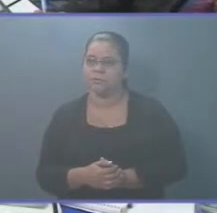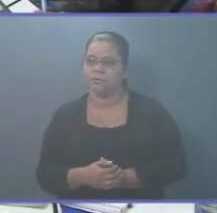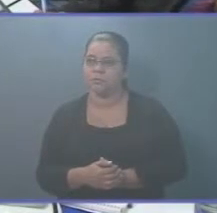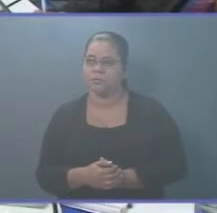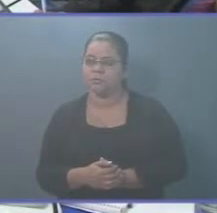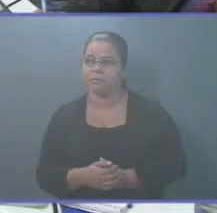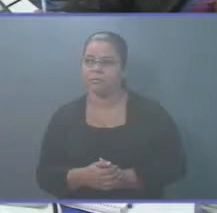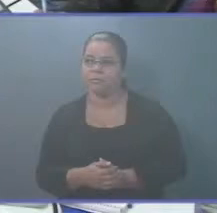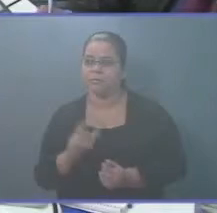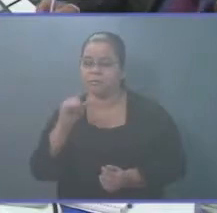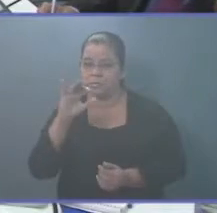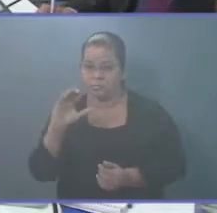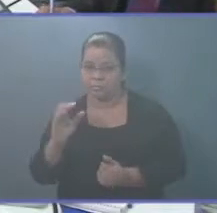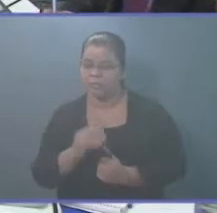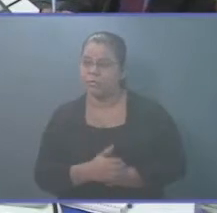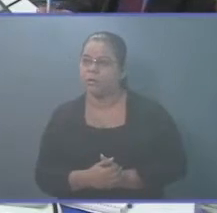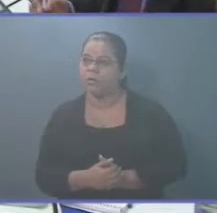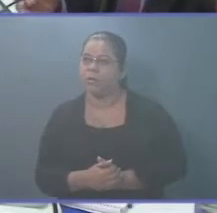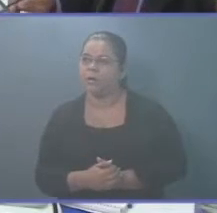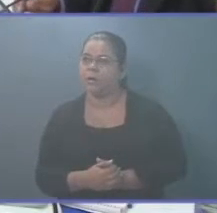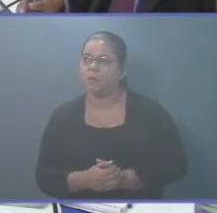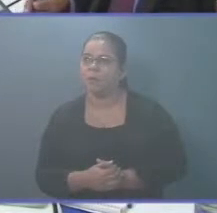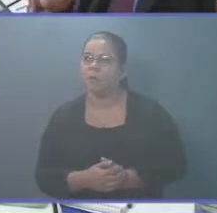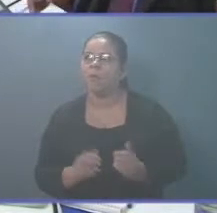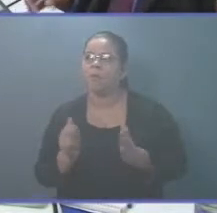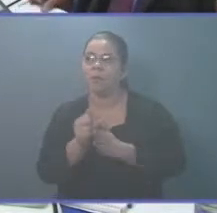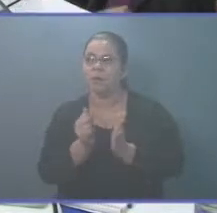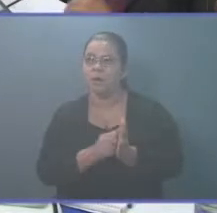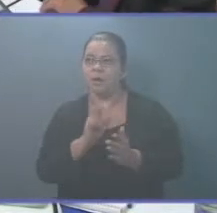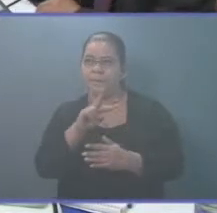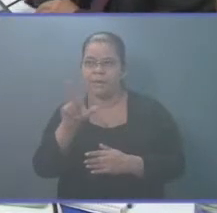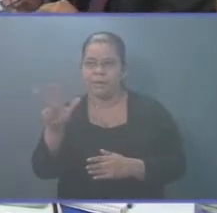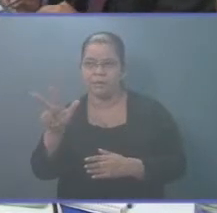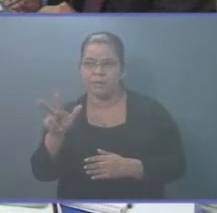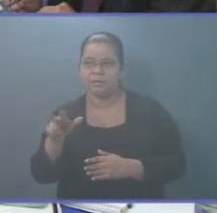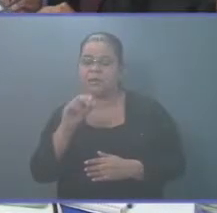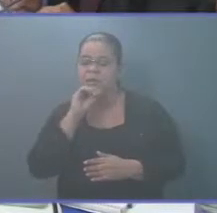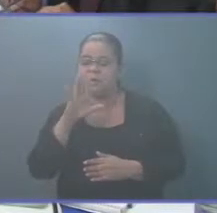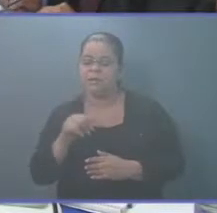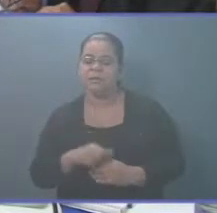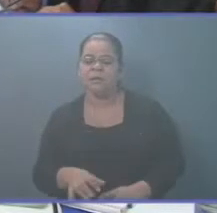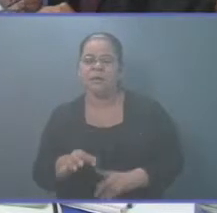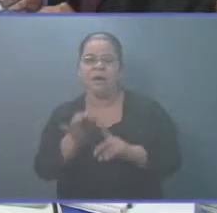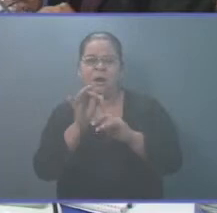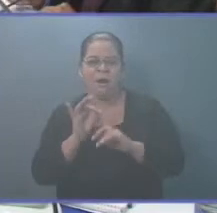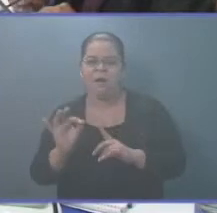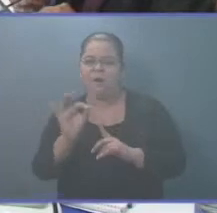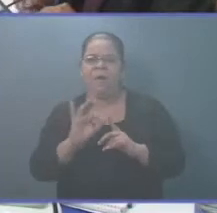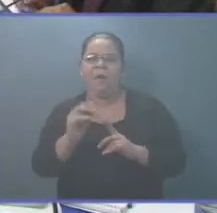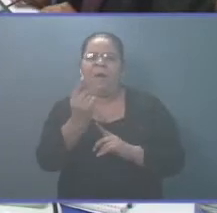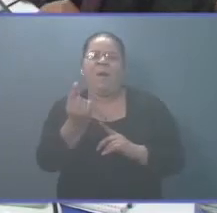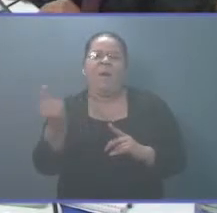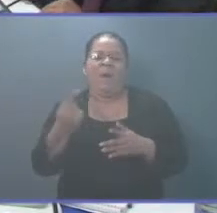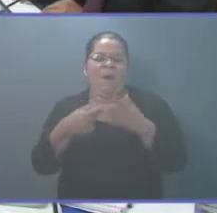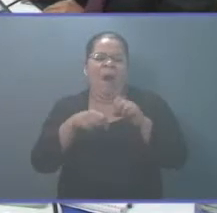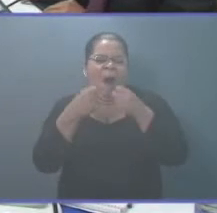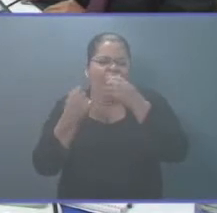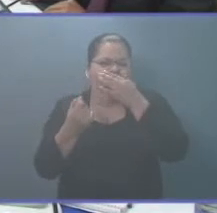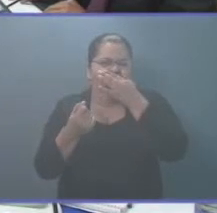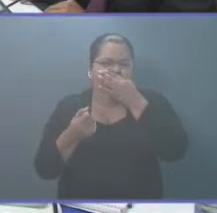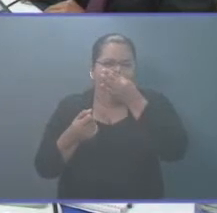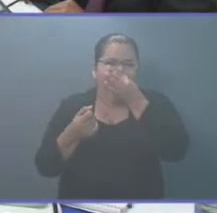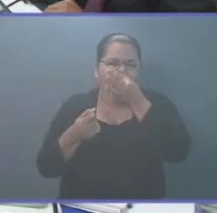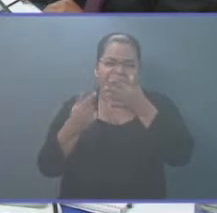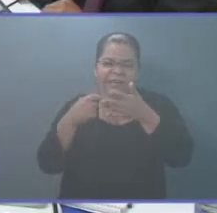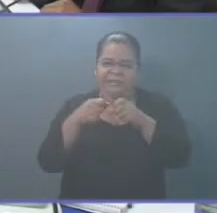No, licenciada. No. Artículo 23, calidad procesal de la persona objeto del delito de tráfico ilegal